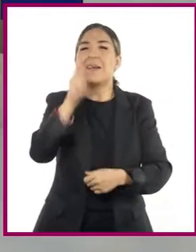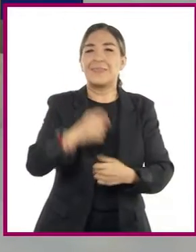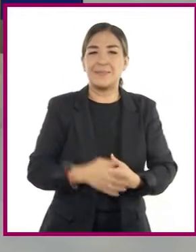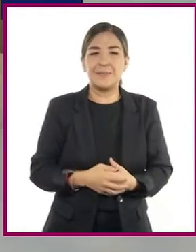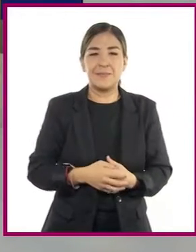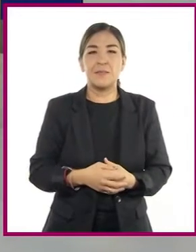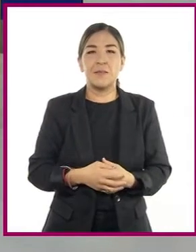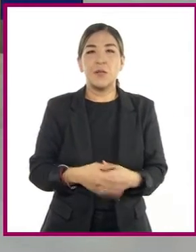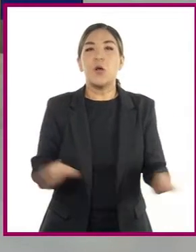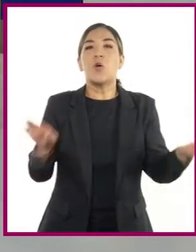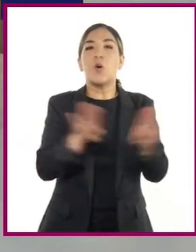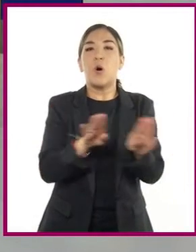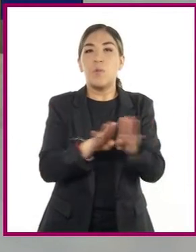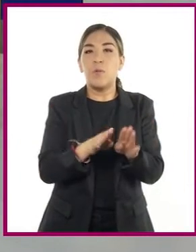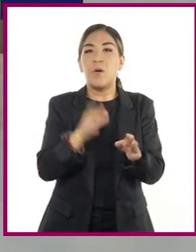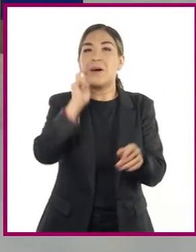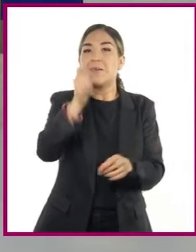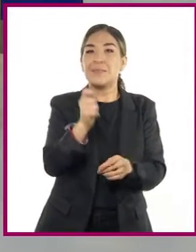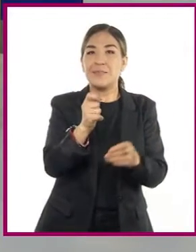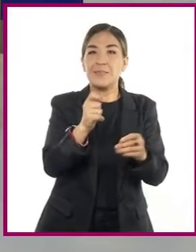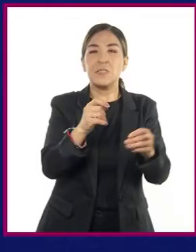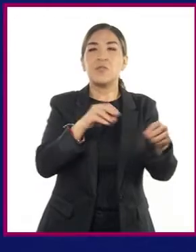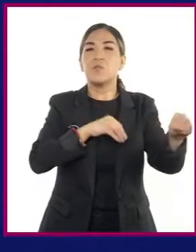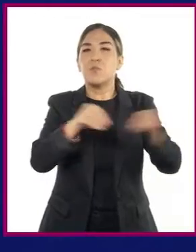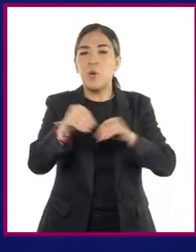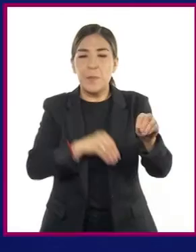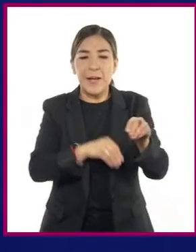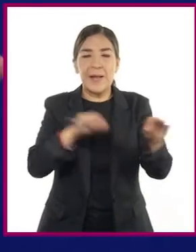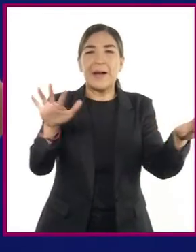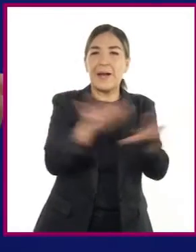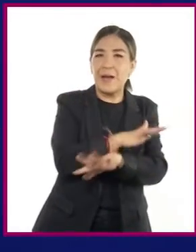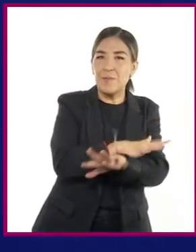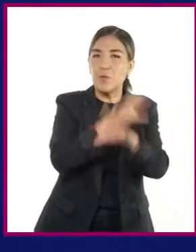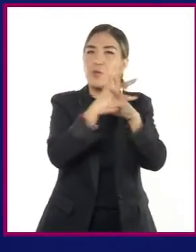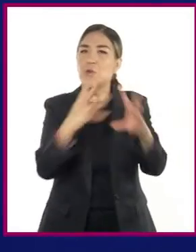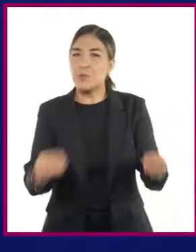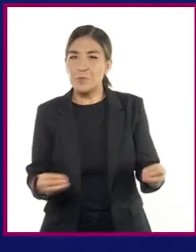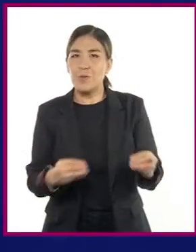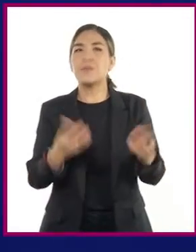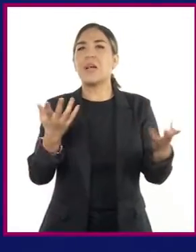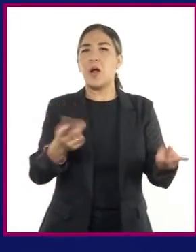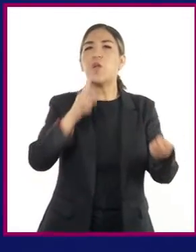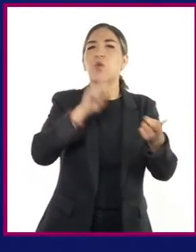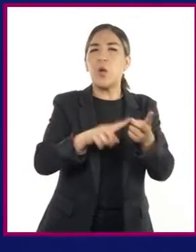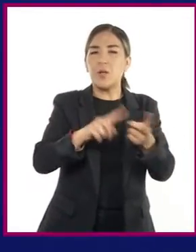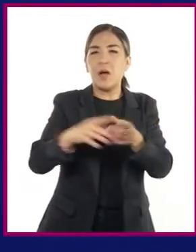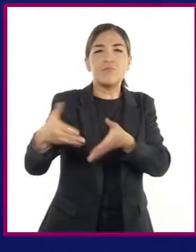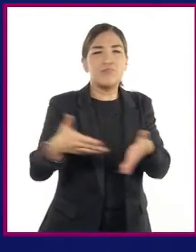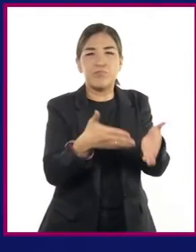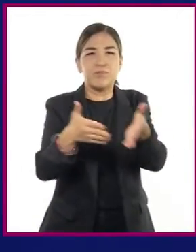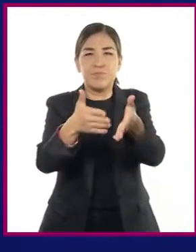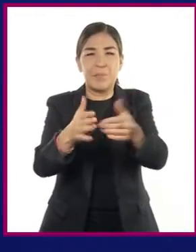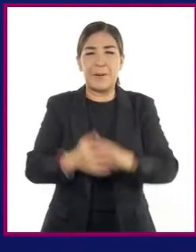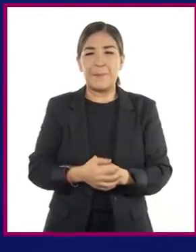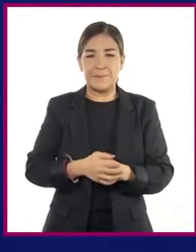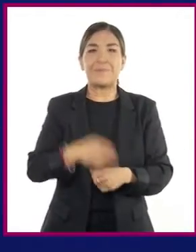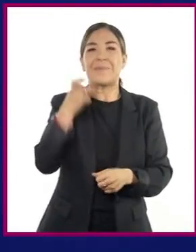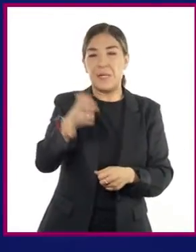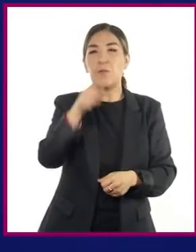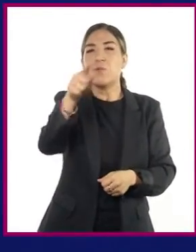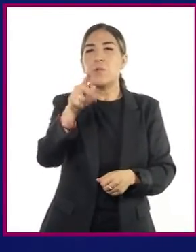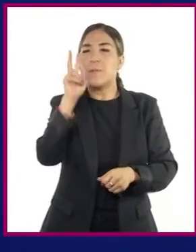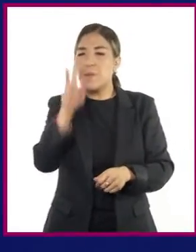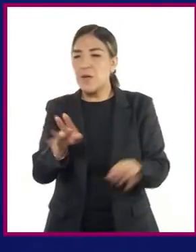van a decir para dónde tiene que ir la solución. Claro, Si ustedes hubieran identificado a tiempo qué